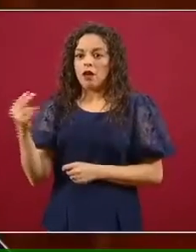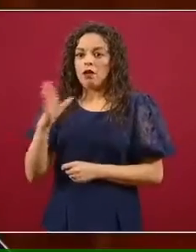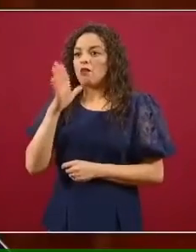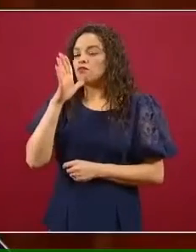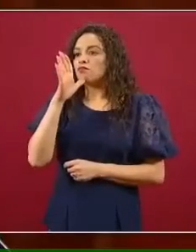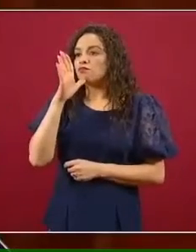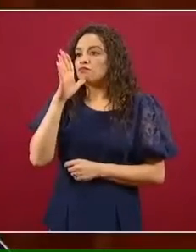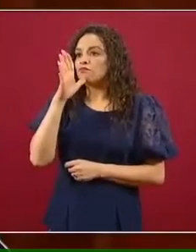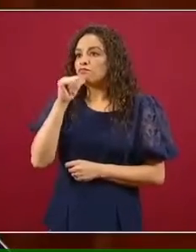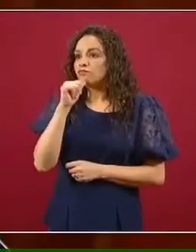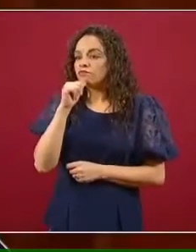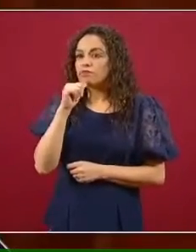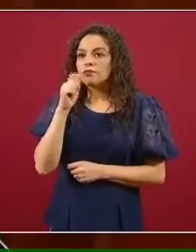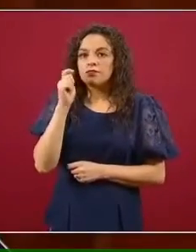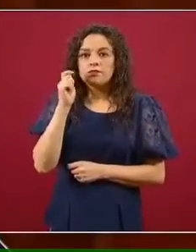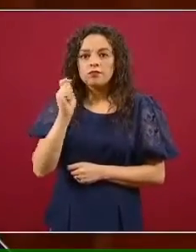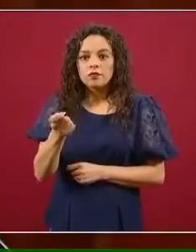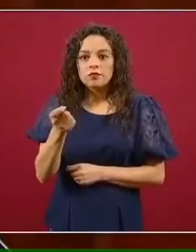toman